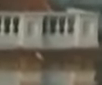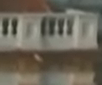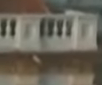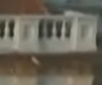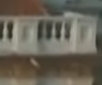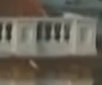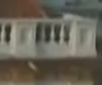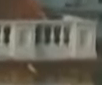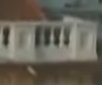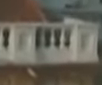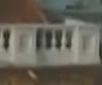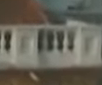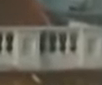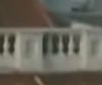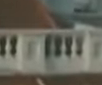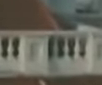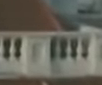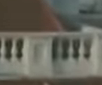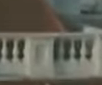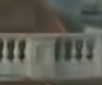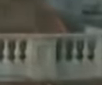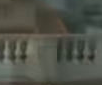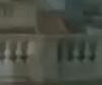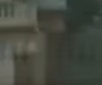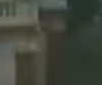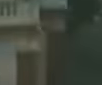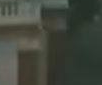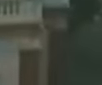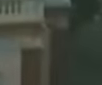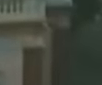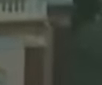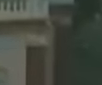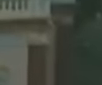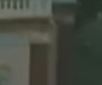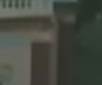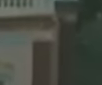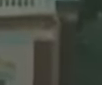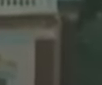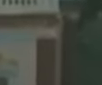sido ese proyecto de recuperación económica. Nosotros con estas imágenes